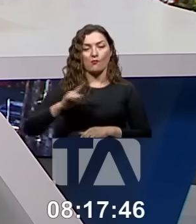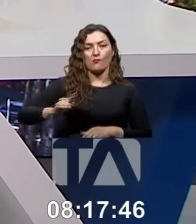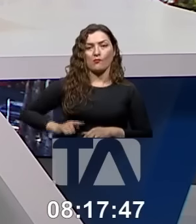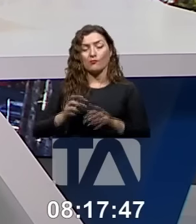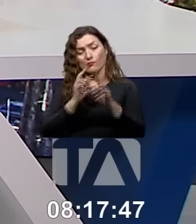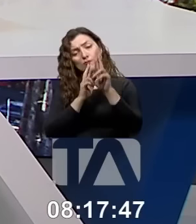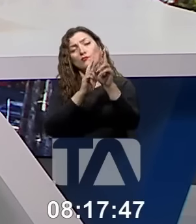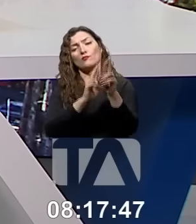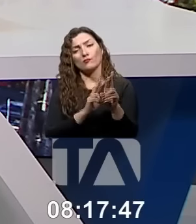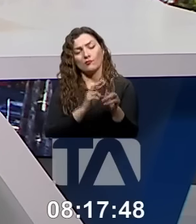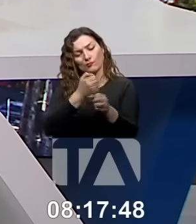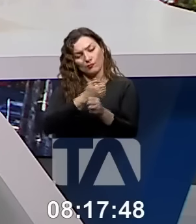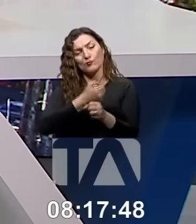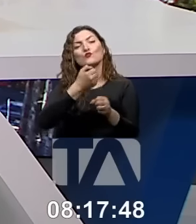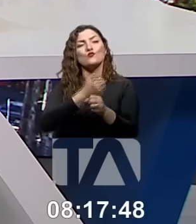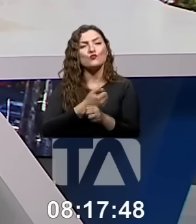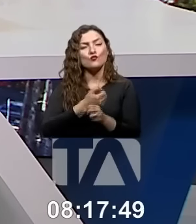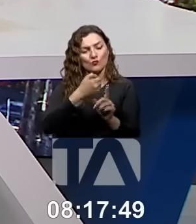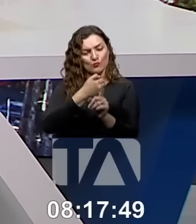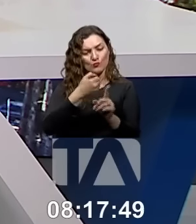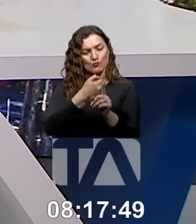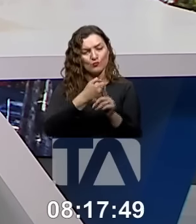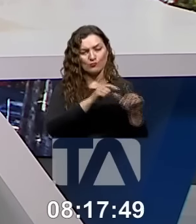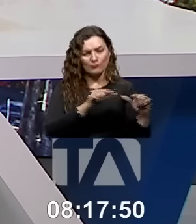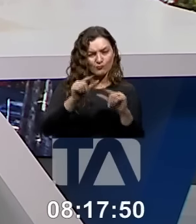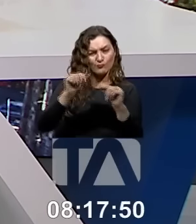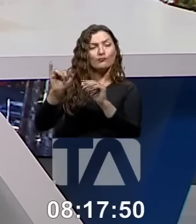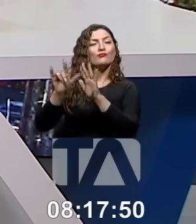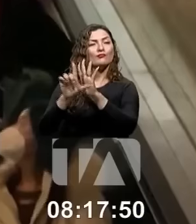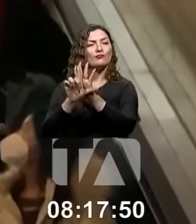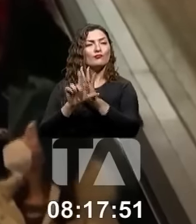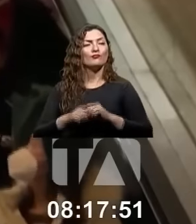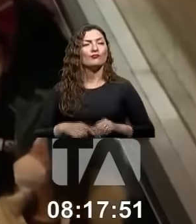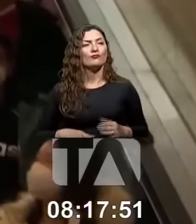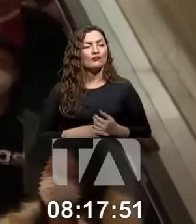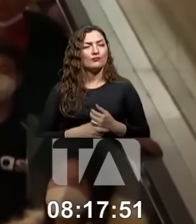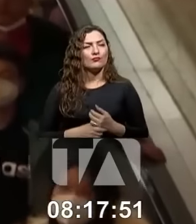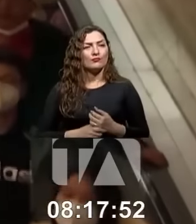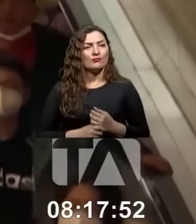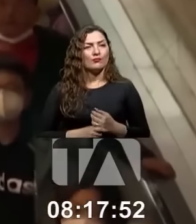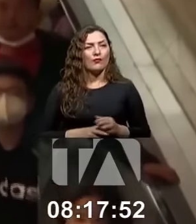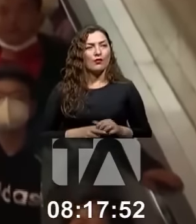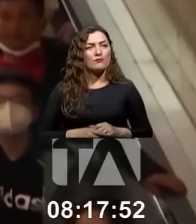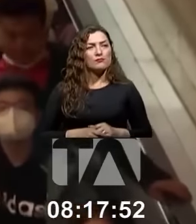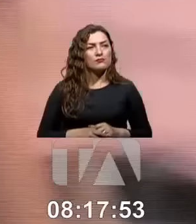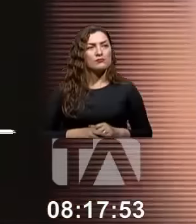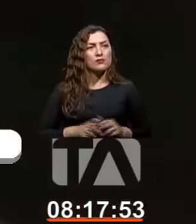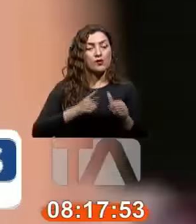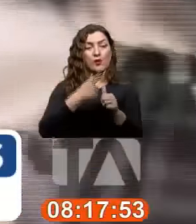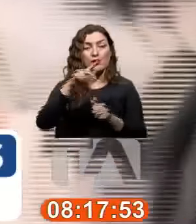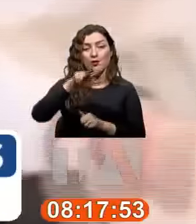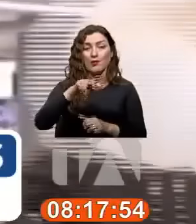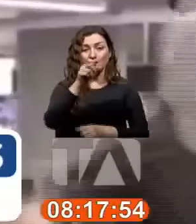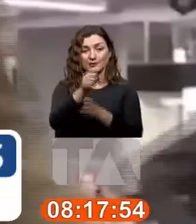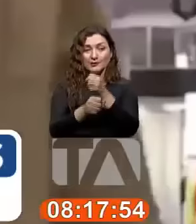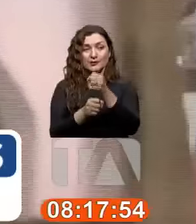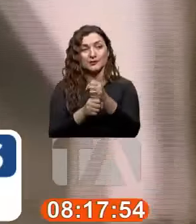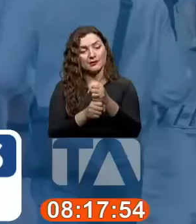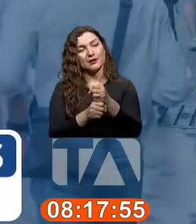respondió que están trabajando para combatir la migración ilegal. Solo en el primer trimestre de este